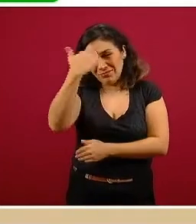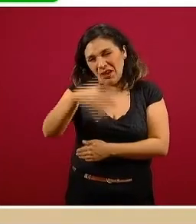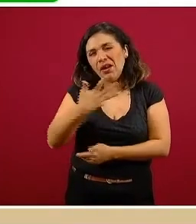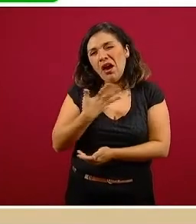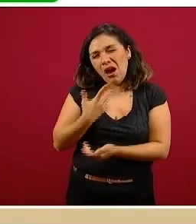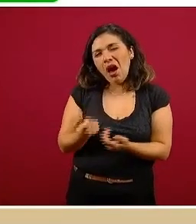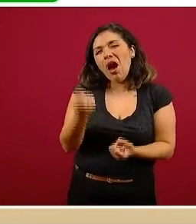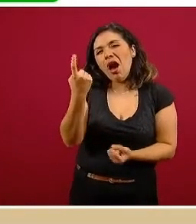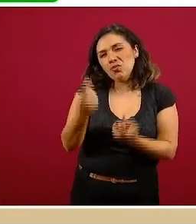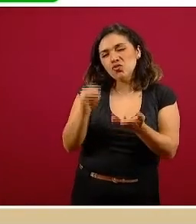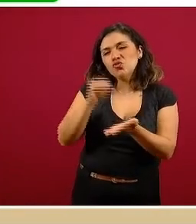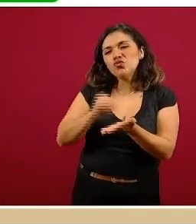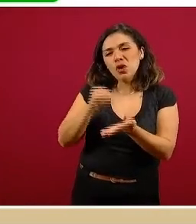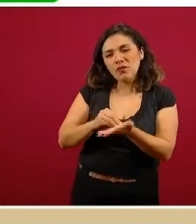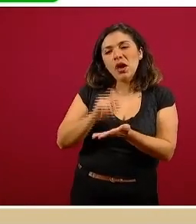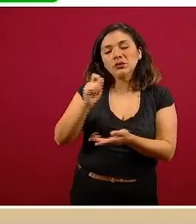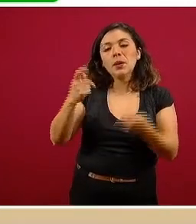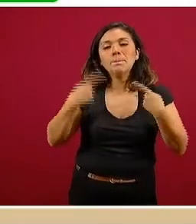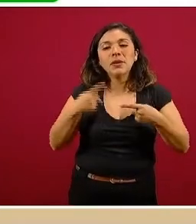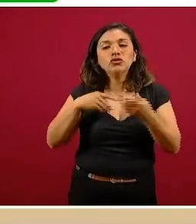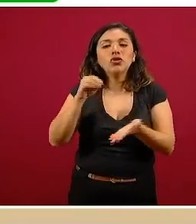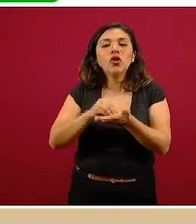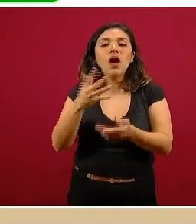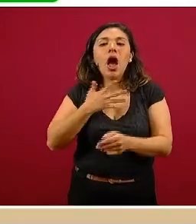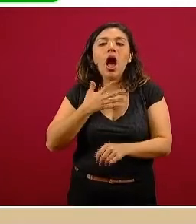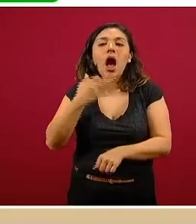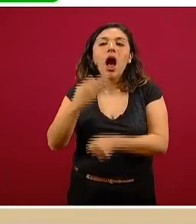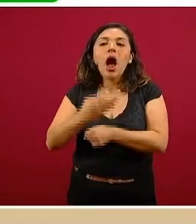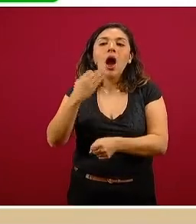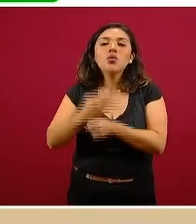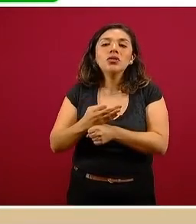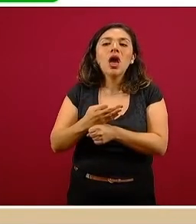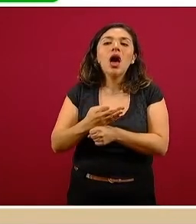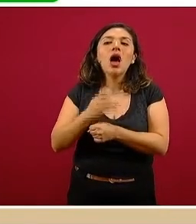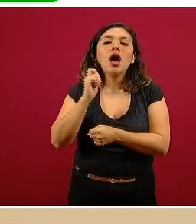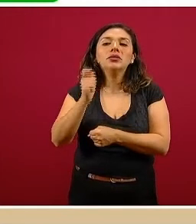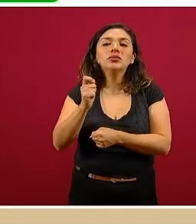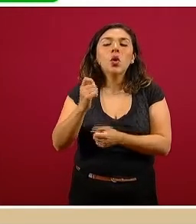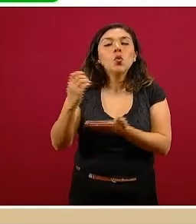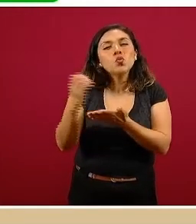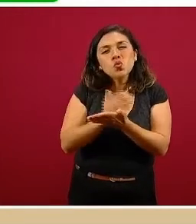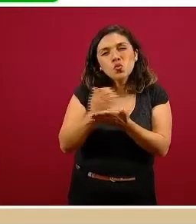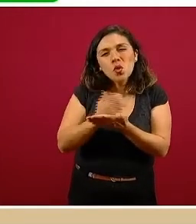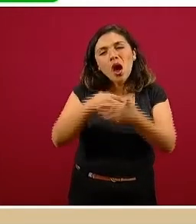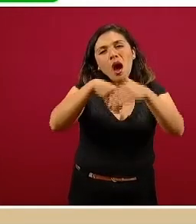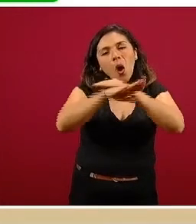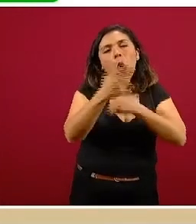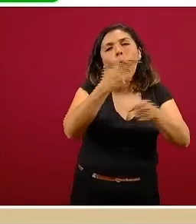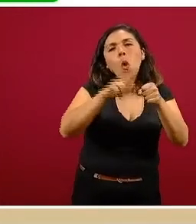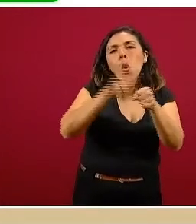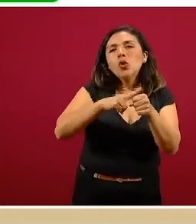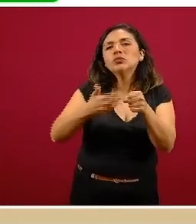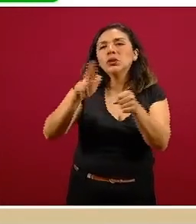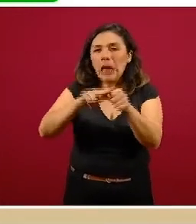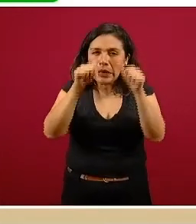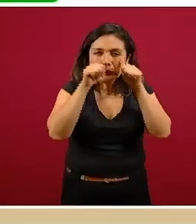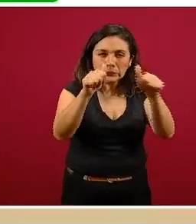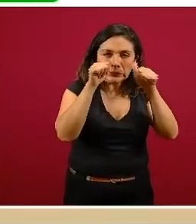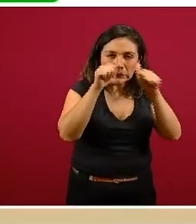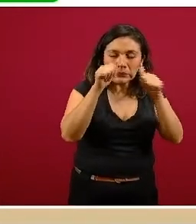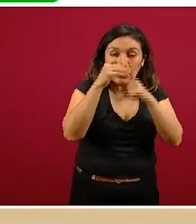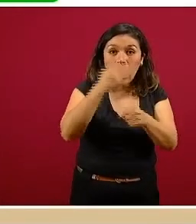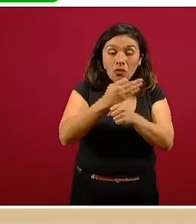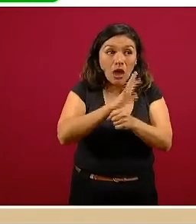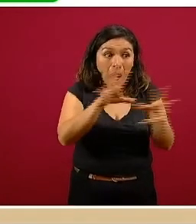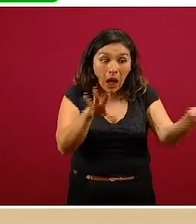tenemos también un porcentaje que se encuentra en este momento en recuperación, en hospitalización, y todavía entonces no